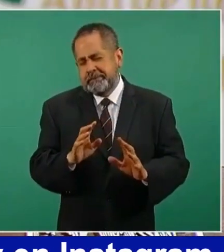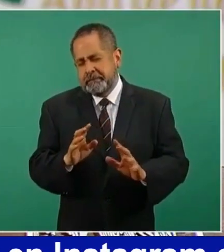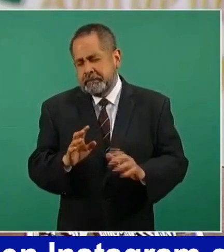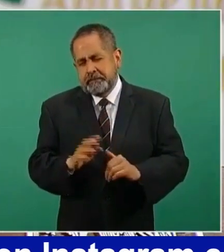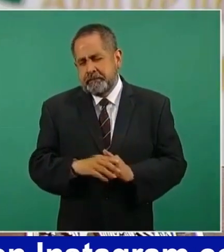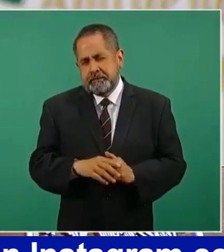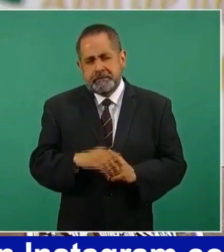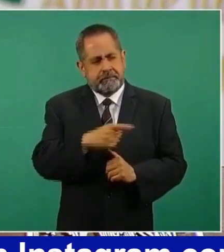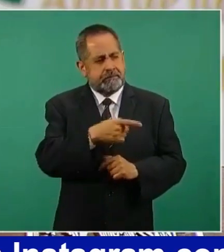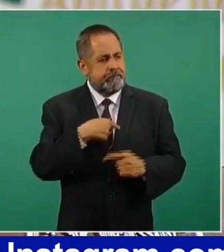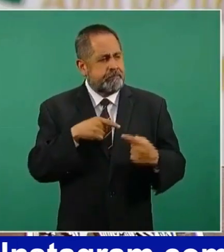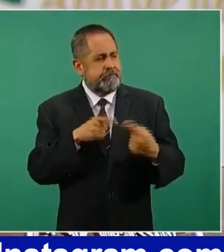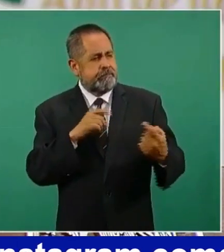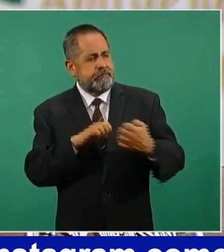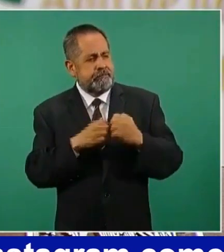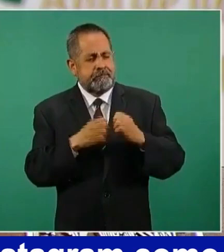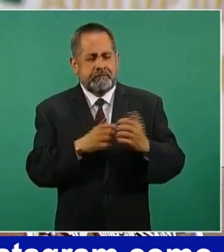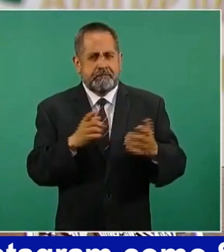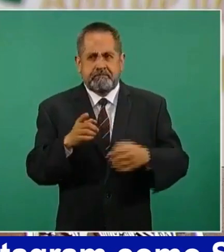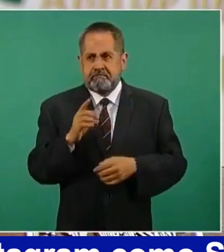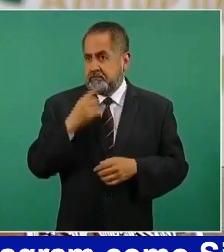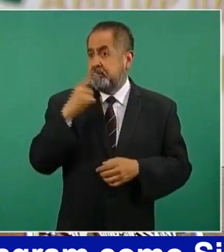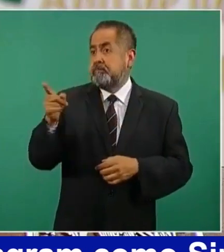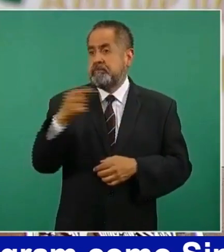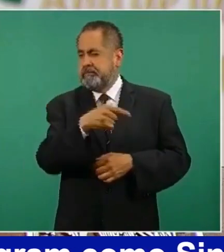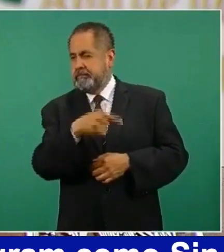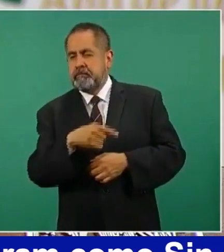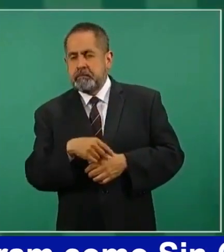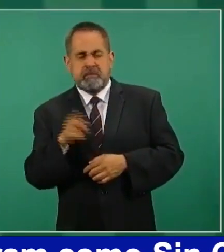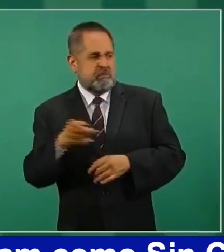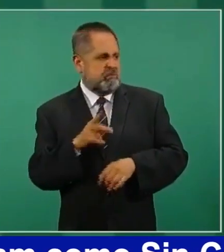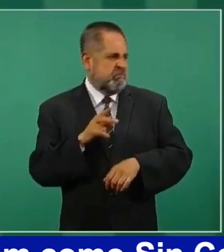enemigos, o para